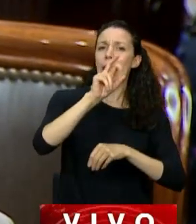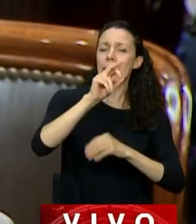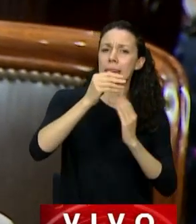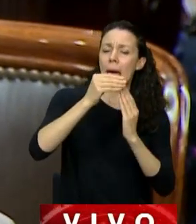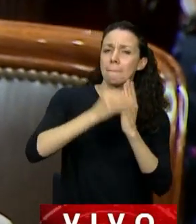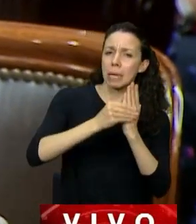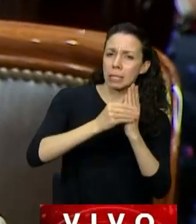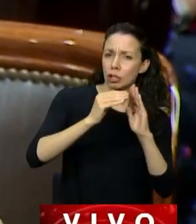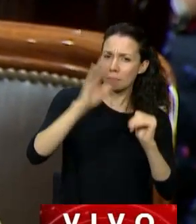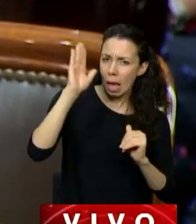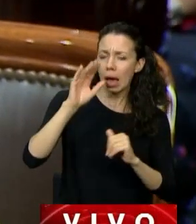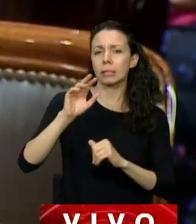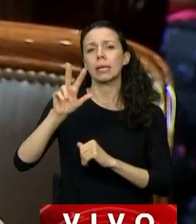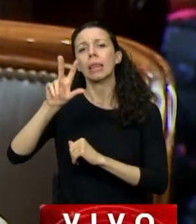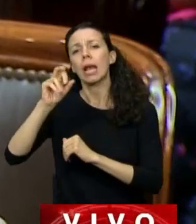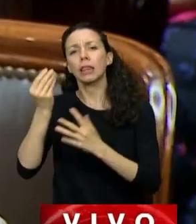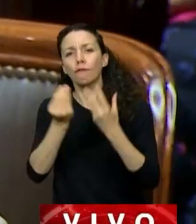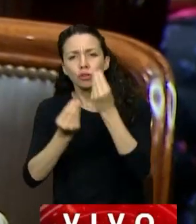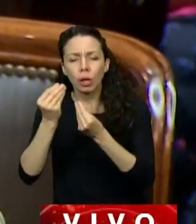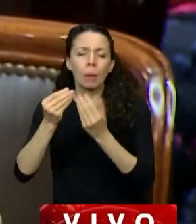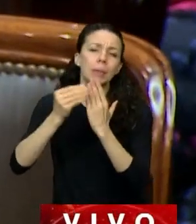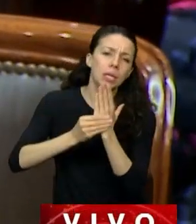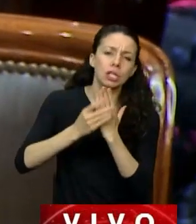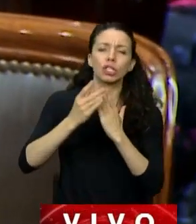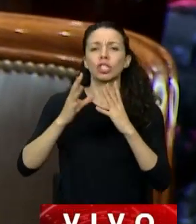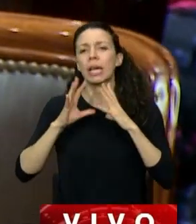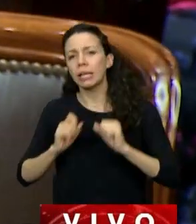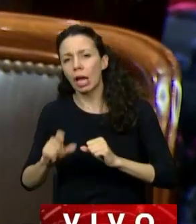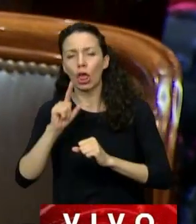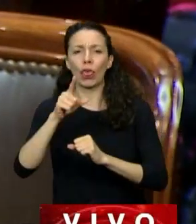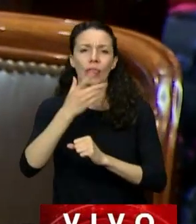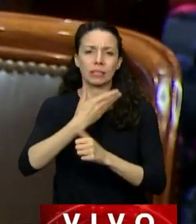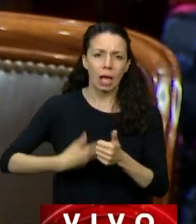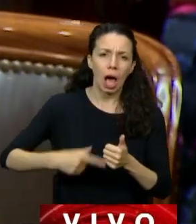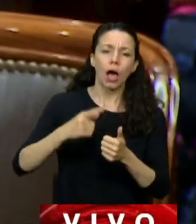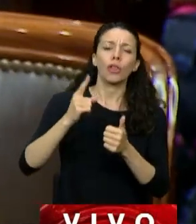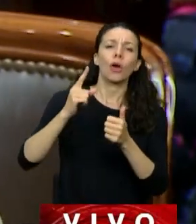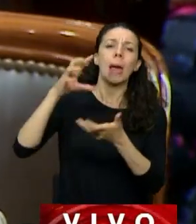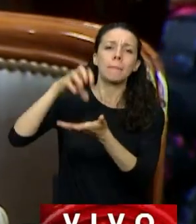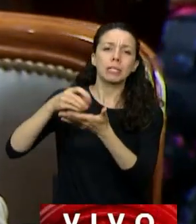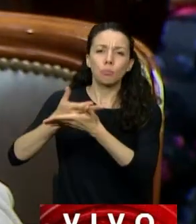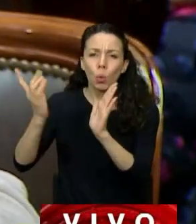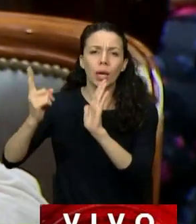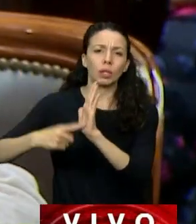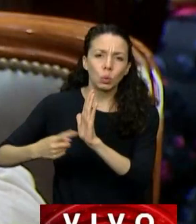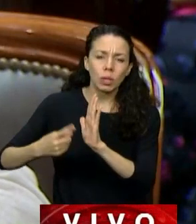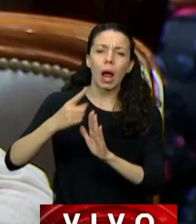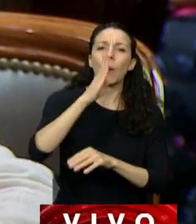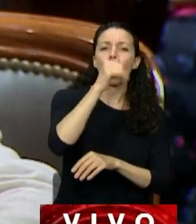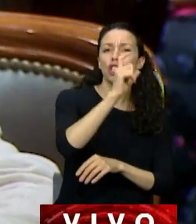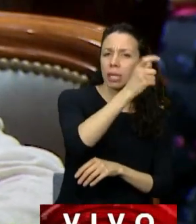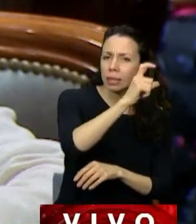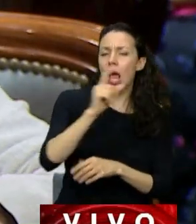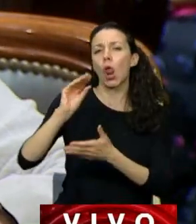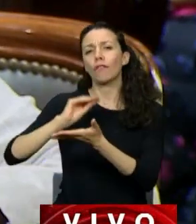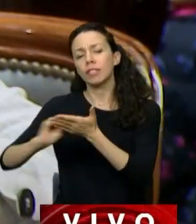ministros, 30 funcionarios, entre ministros, secretarios de Estado, titulares de empresa pública, Banco Central de la República Argentina, la